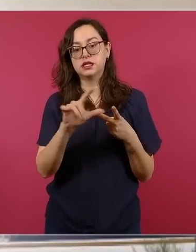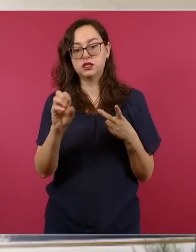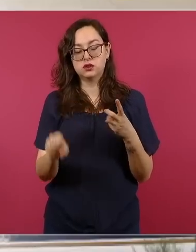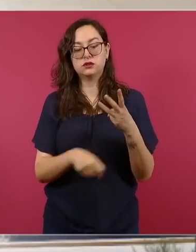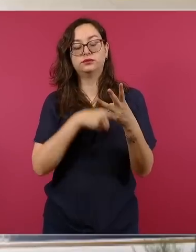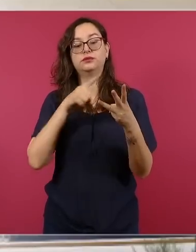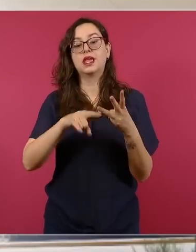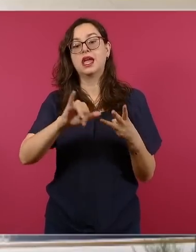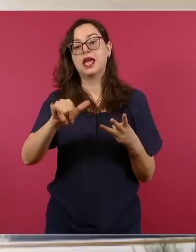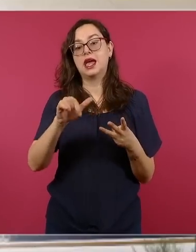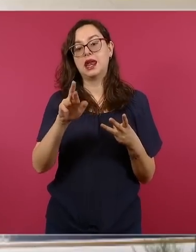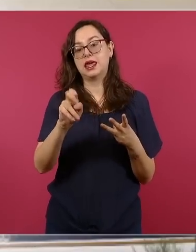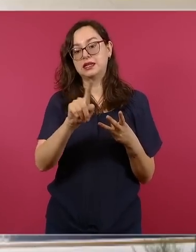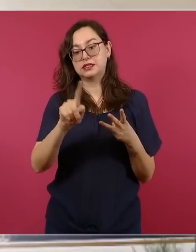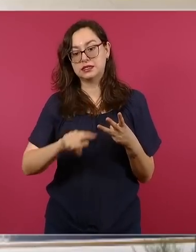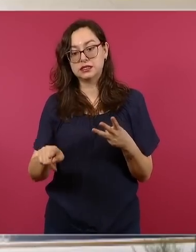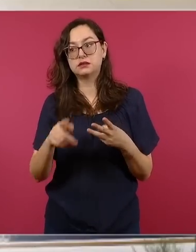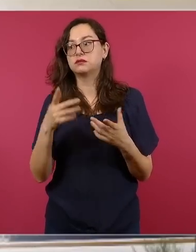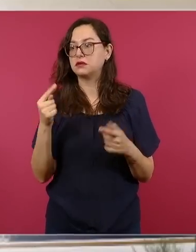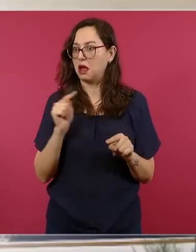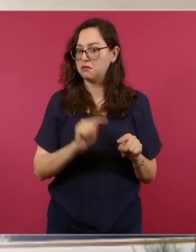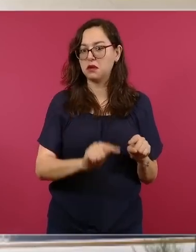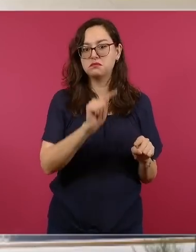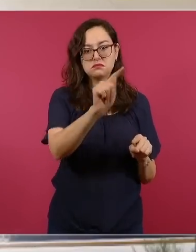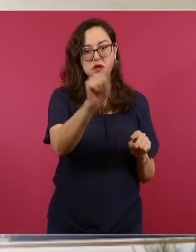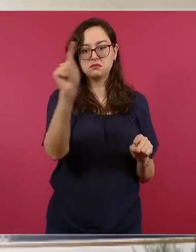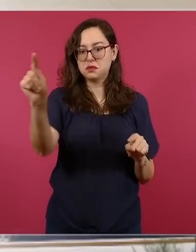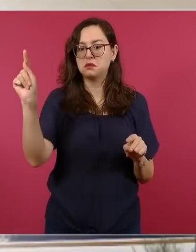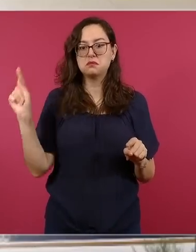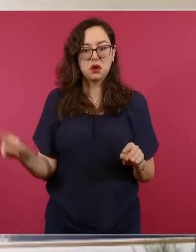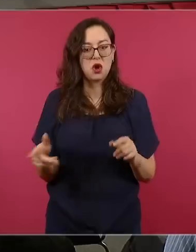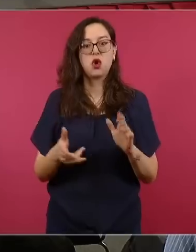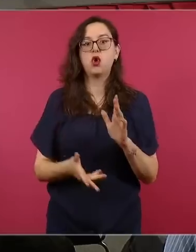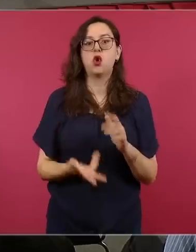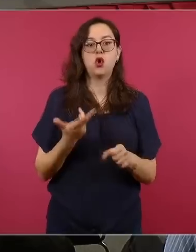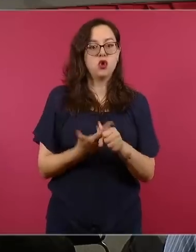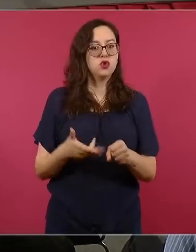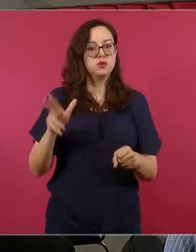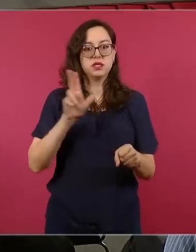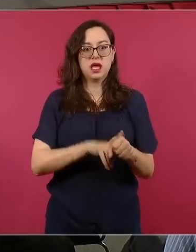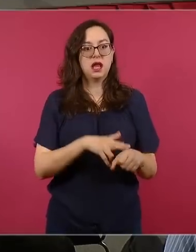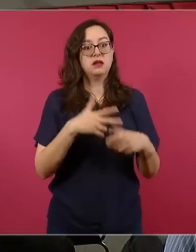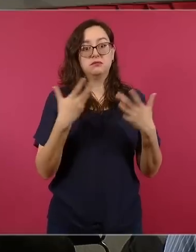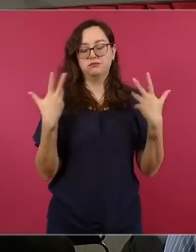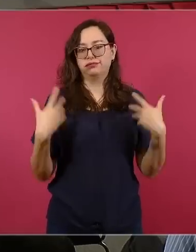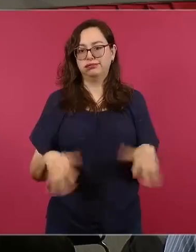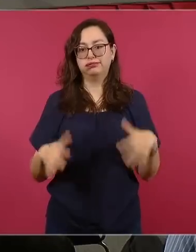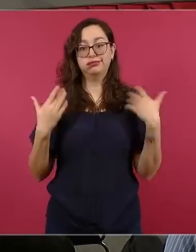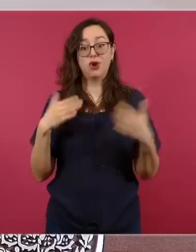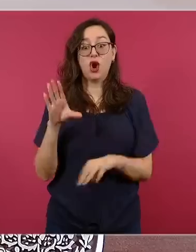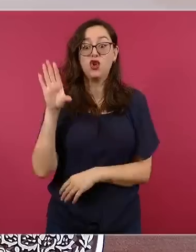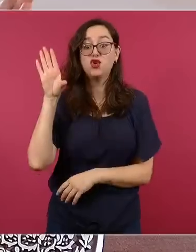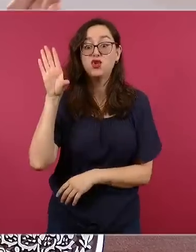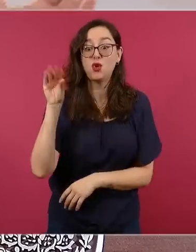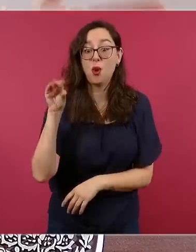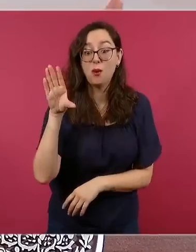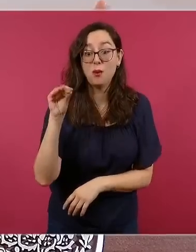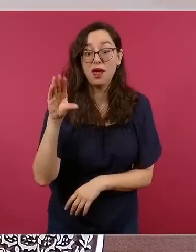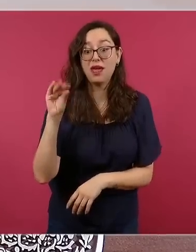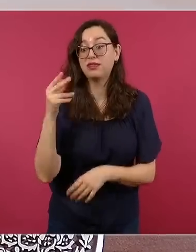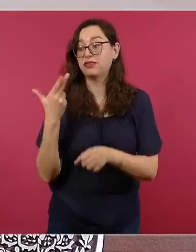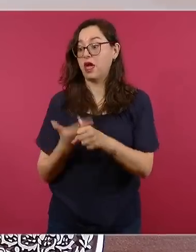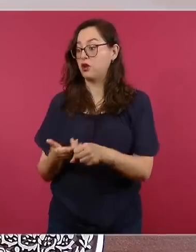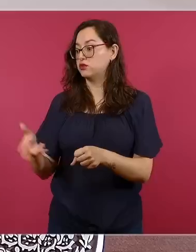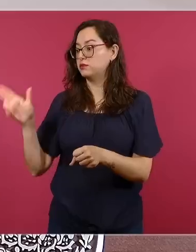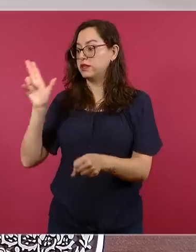Salinas, en el que se está trabajando. Entonces, queríamos hacer un repaso. Es un número muy grande, son 90 hospitales, como les decía, tanto de los que ya